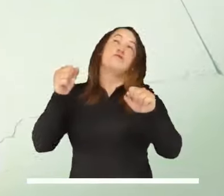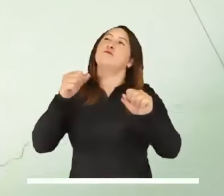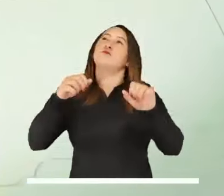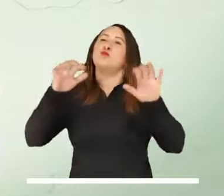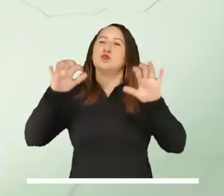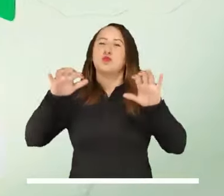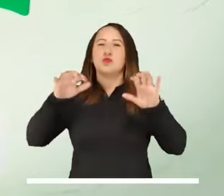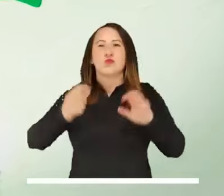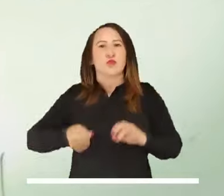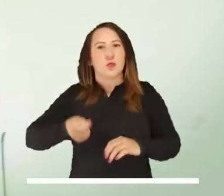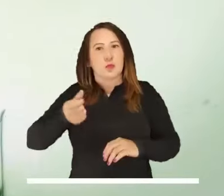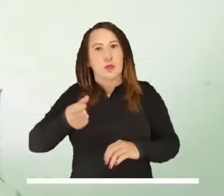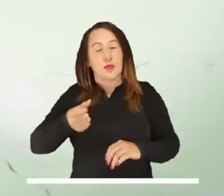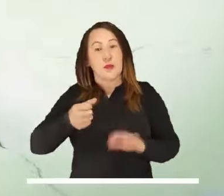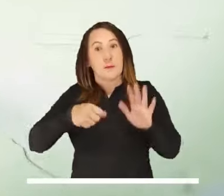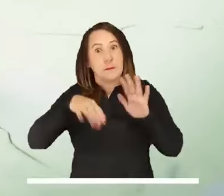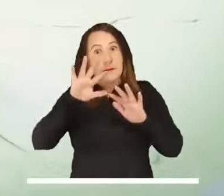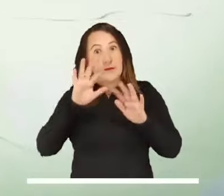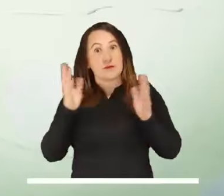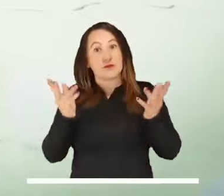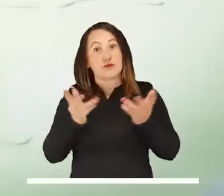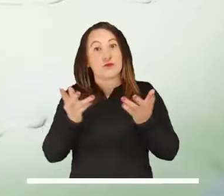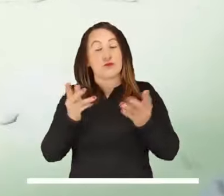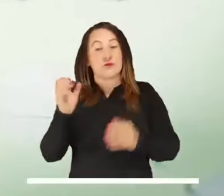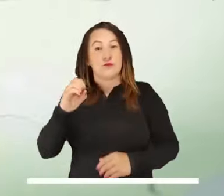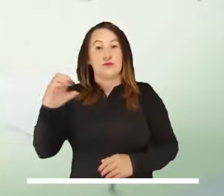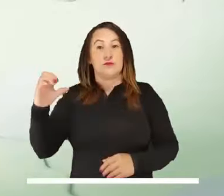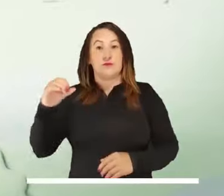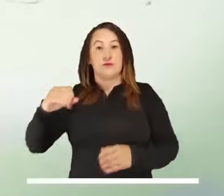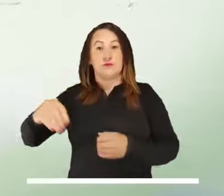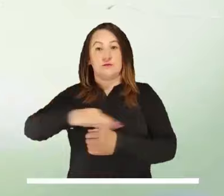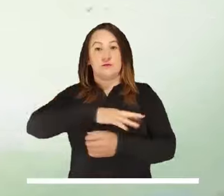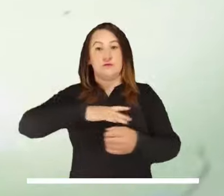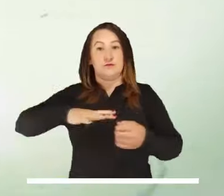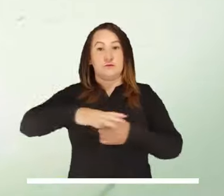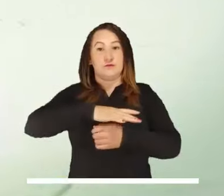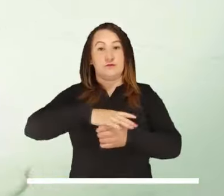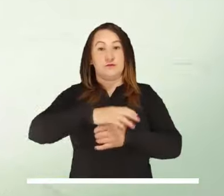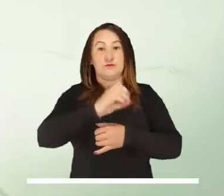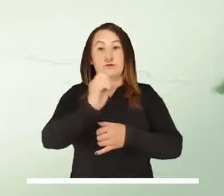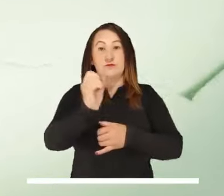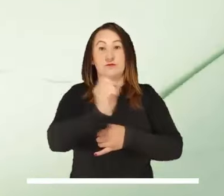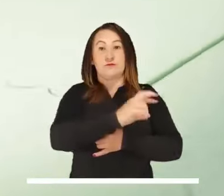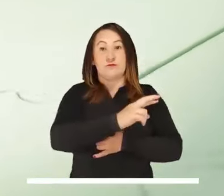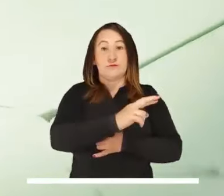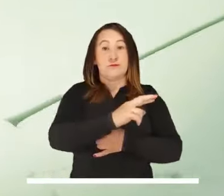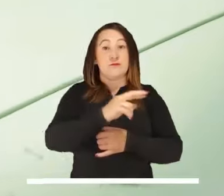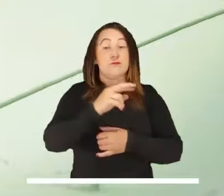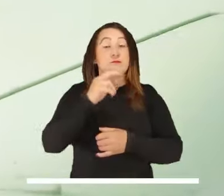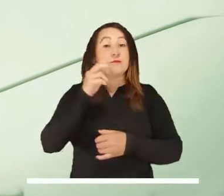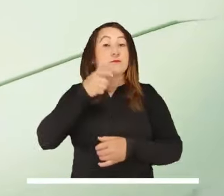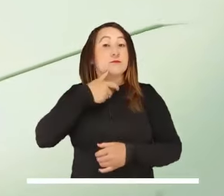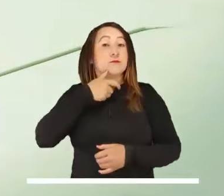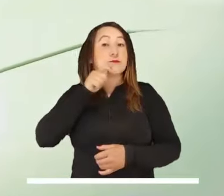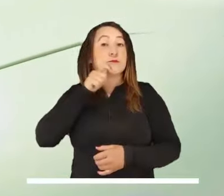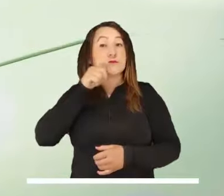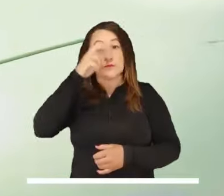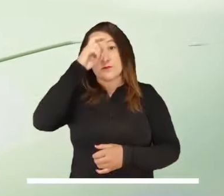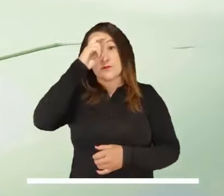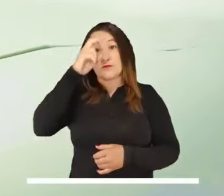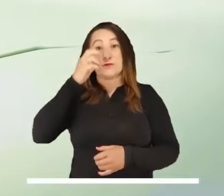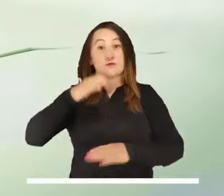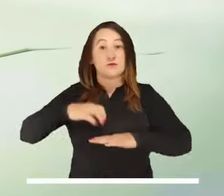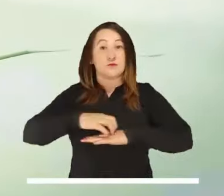En los Andes nos espera una mañana con lloviznas de corta duración, especialmente al occidente de Cundinamarca, oriente